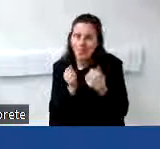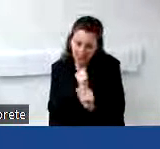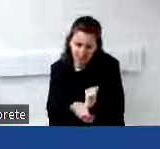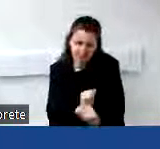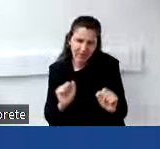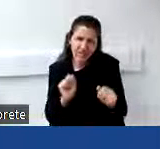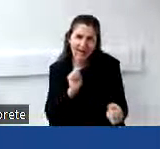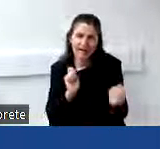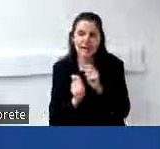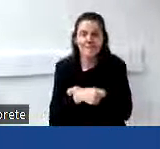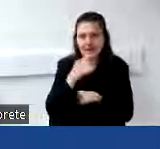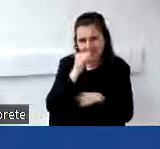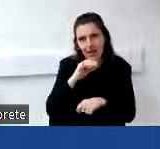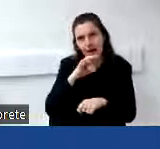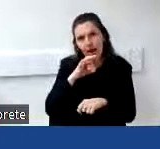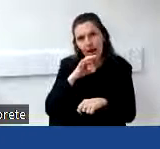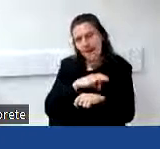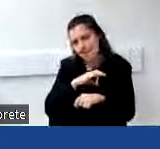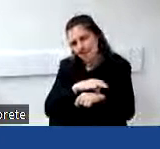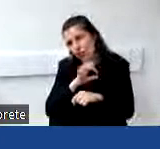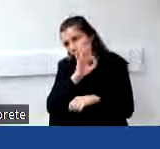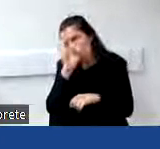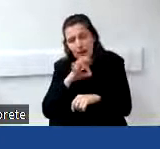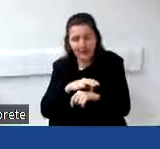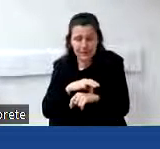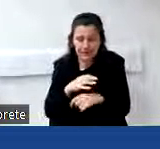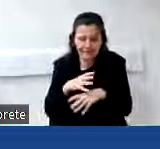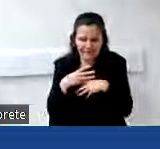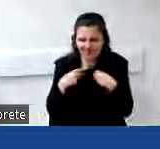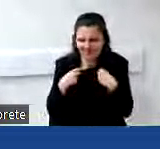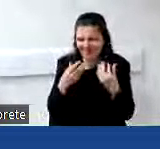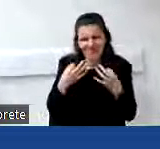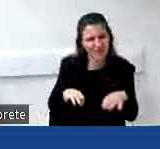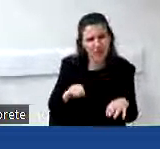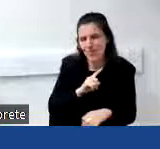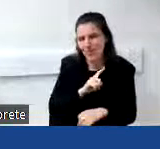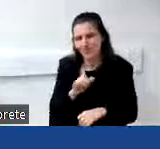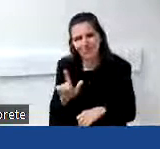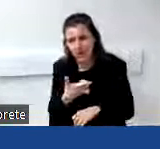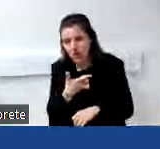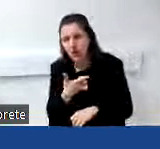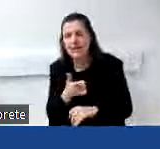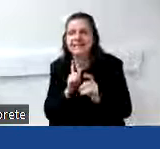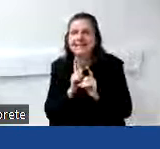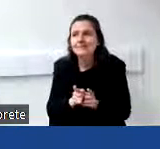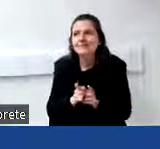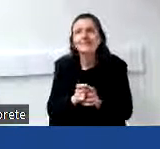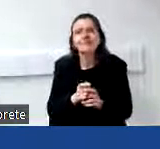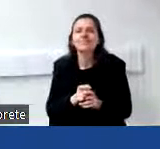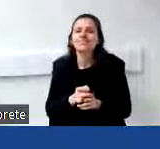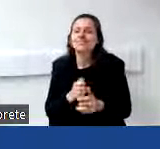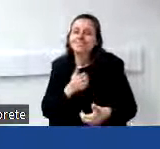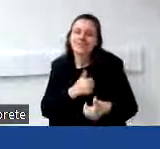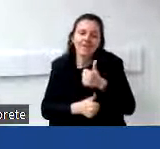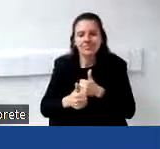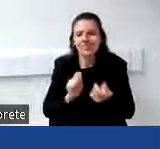cambiar, ya sea si el médico o el personal no se siente cómodo con la situación, eso también está bueno poder decirlo.